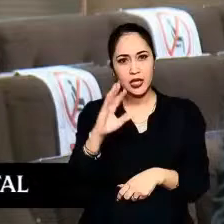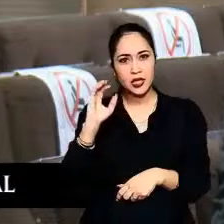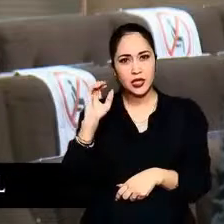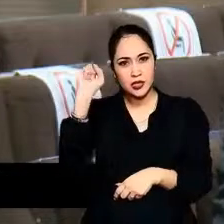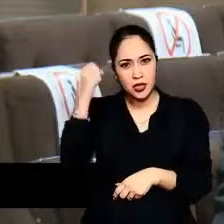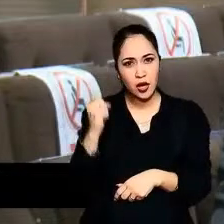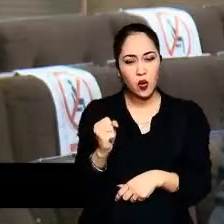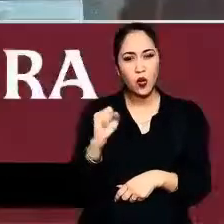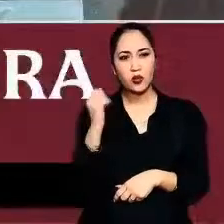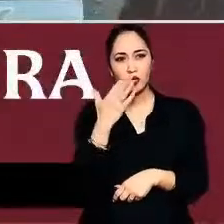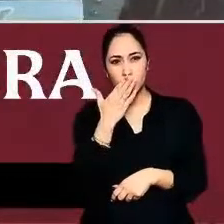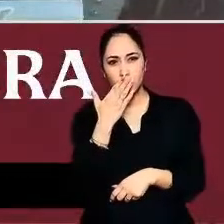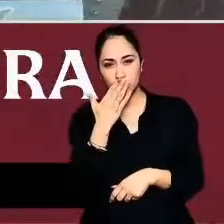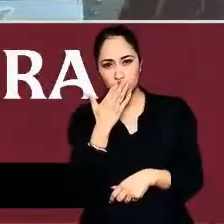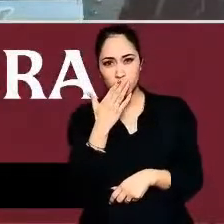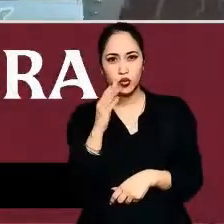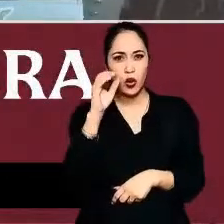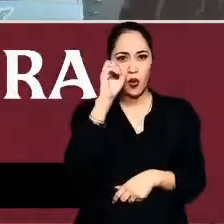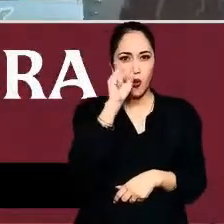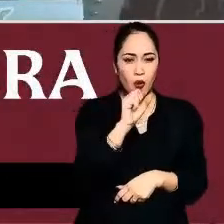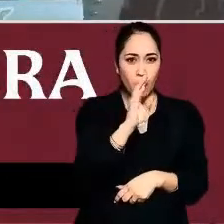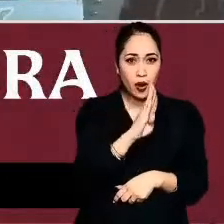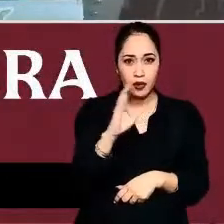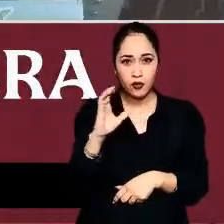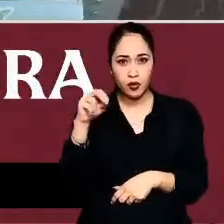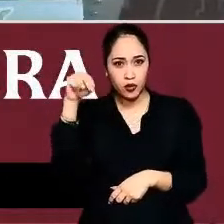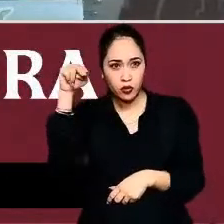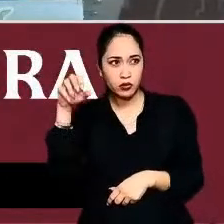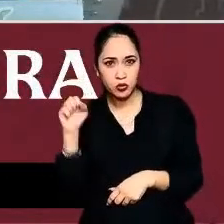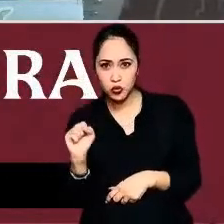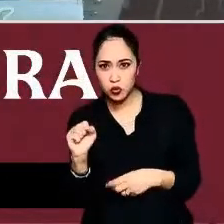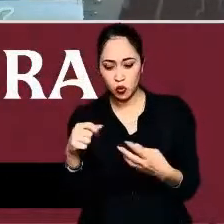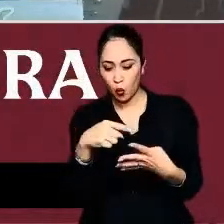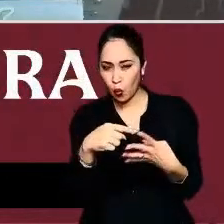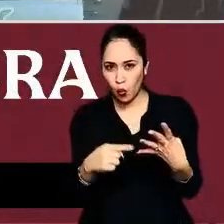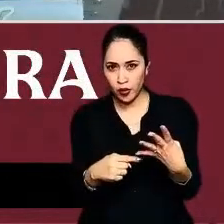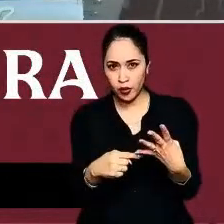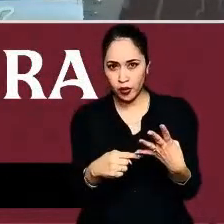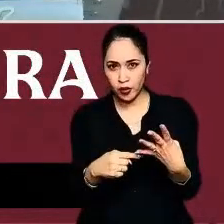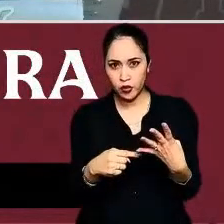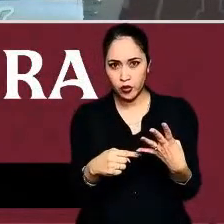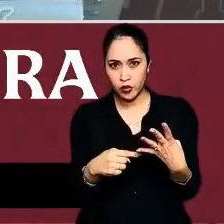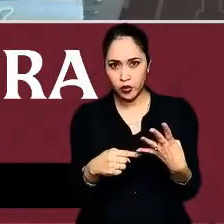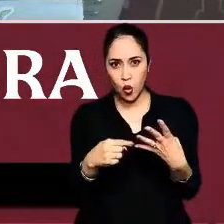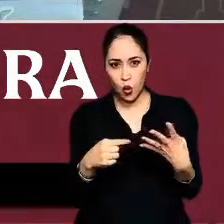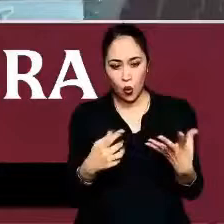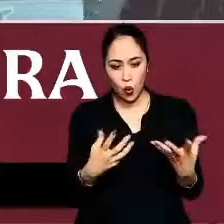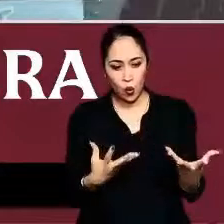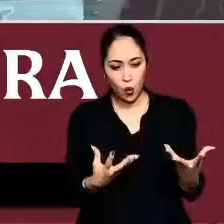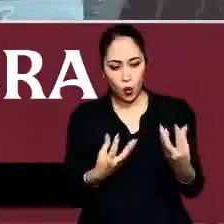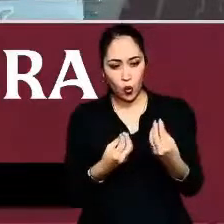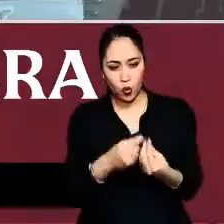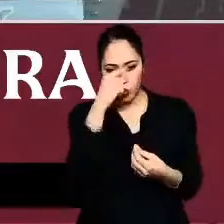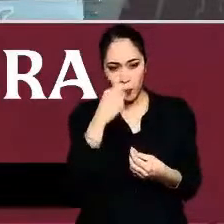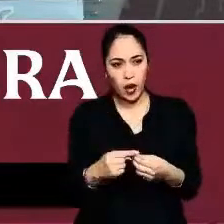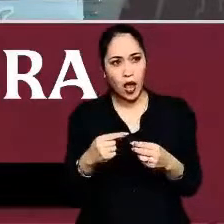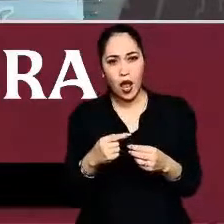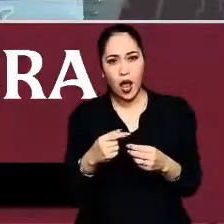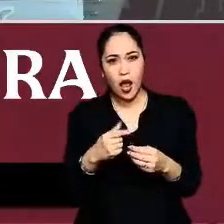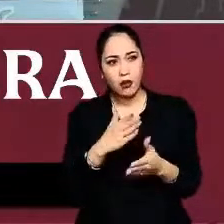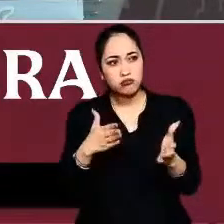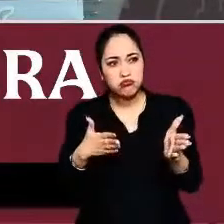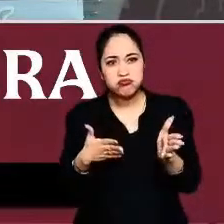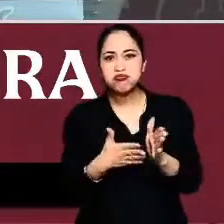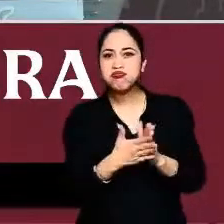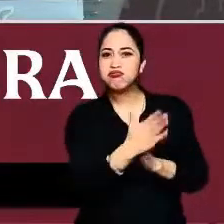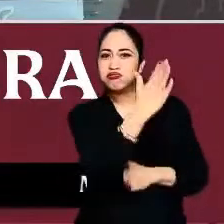dos bajas tienen alguna relación con el tráfico que va encaminado hacia el norte en el sentido de también